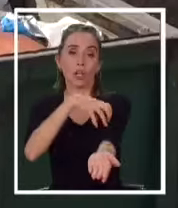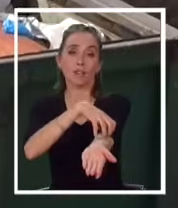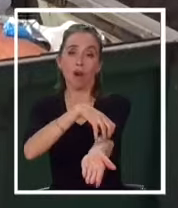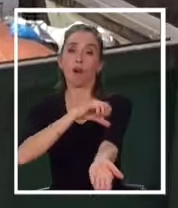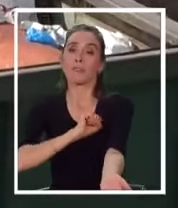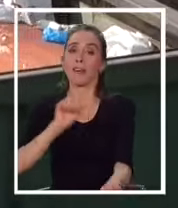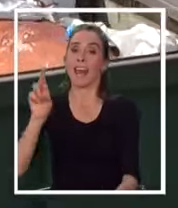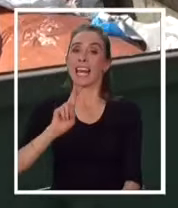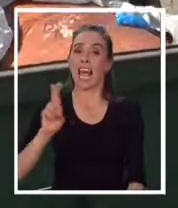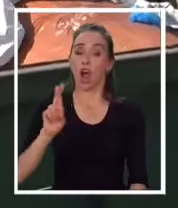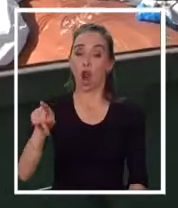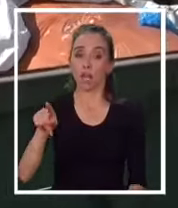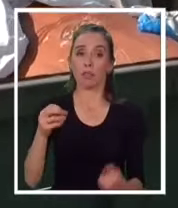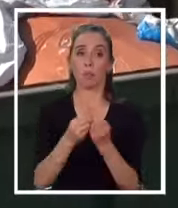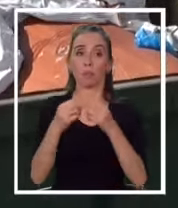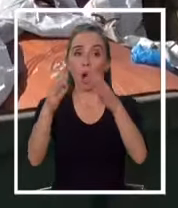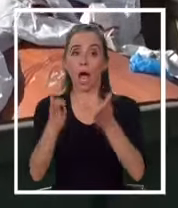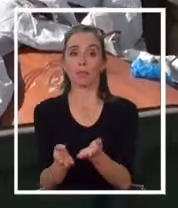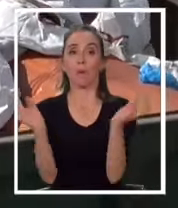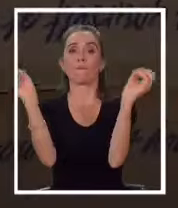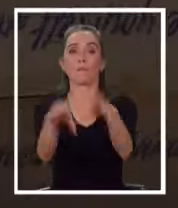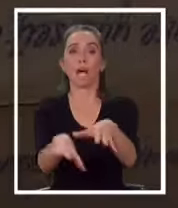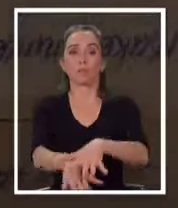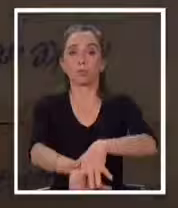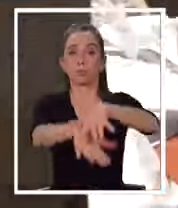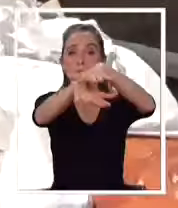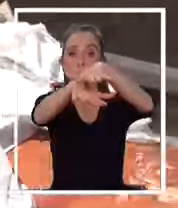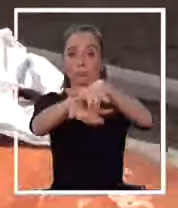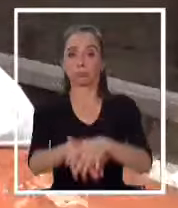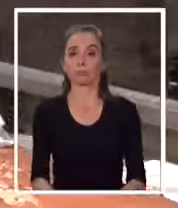son desechadas decenas de ataúdes.